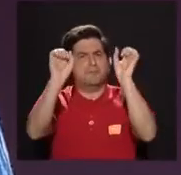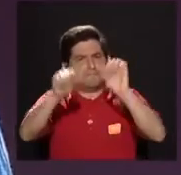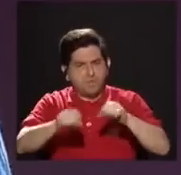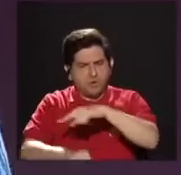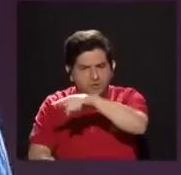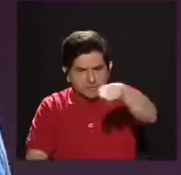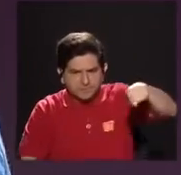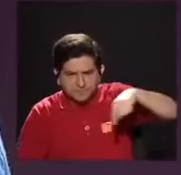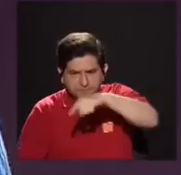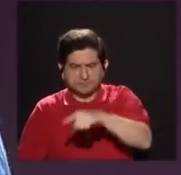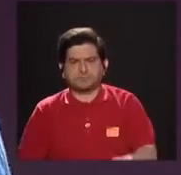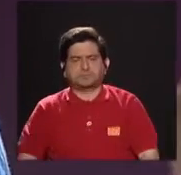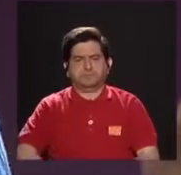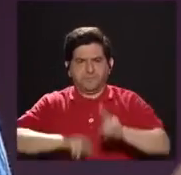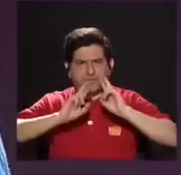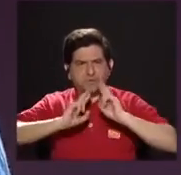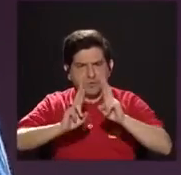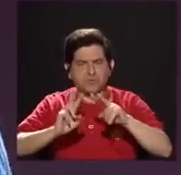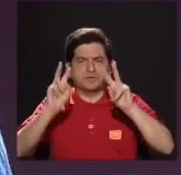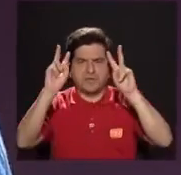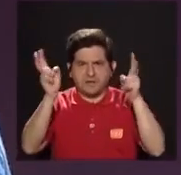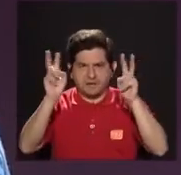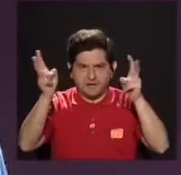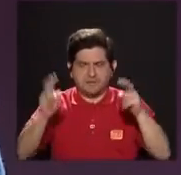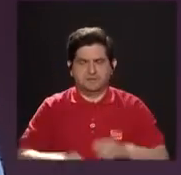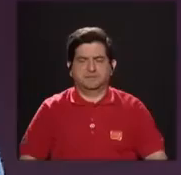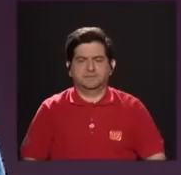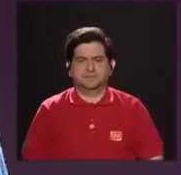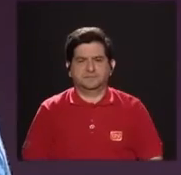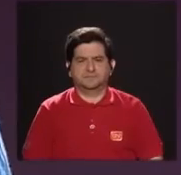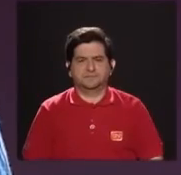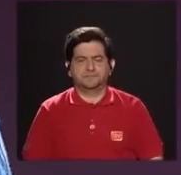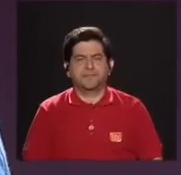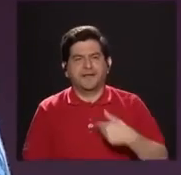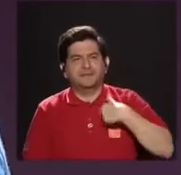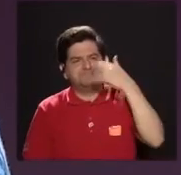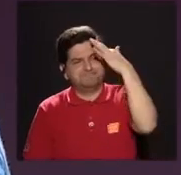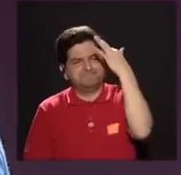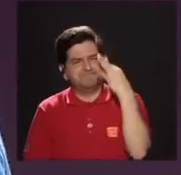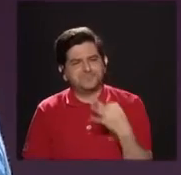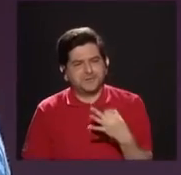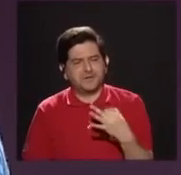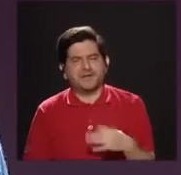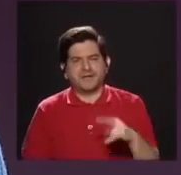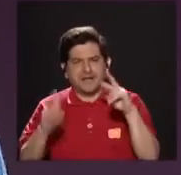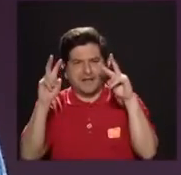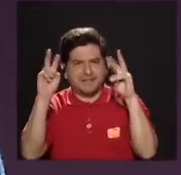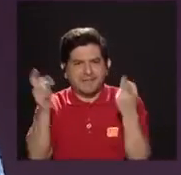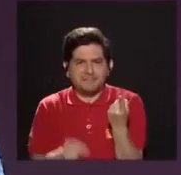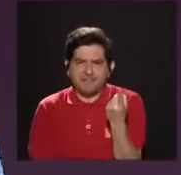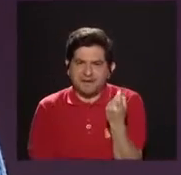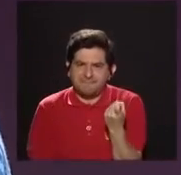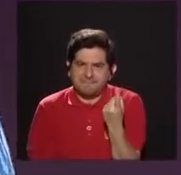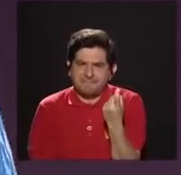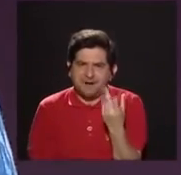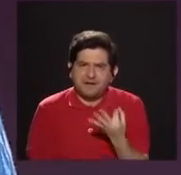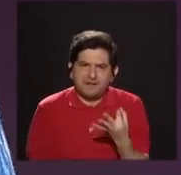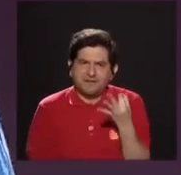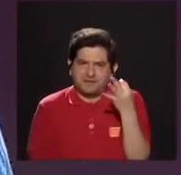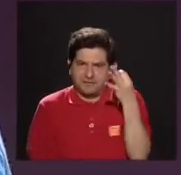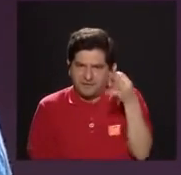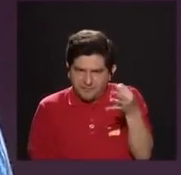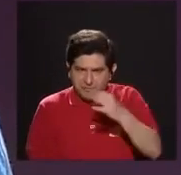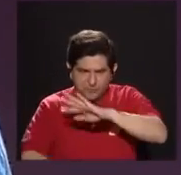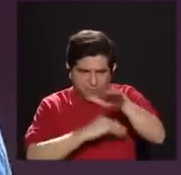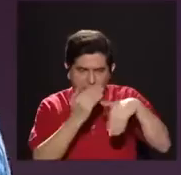podían resolver ese tema de lo local. Entonces me parece que un tema que queda pendiente dentro